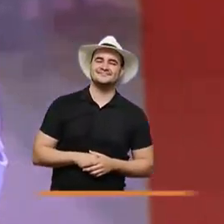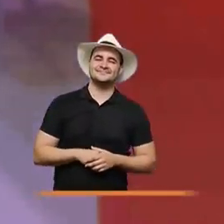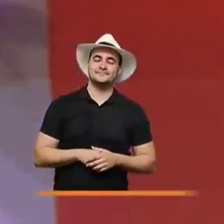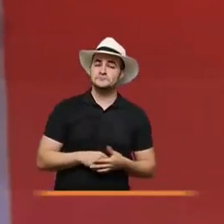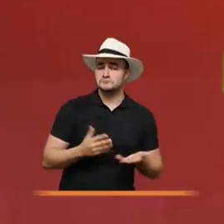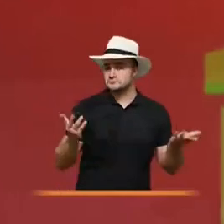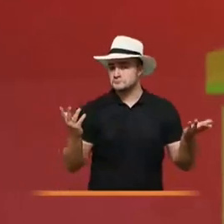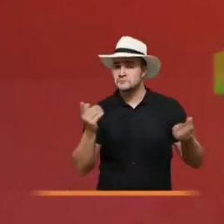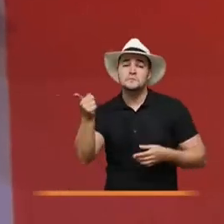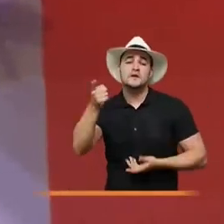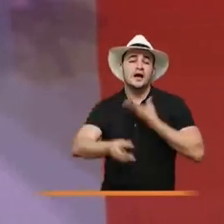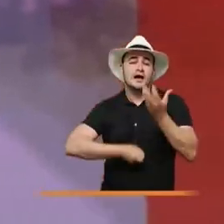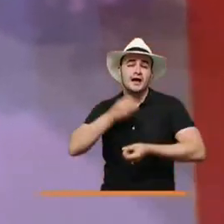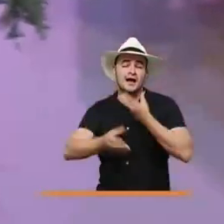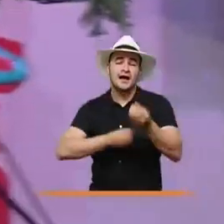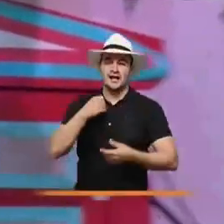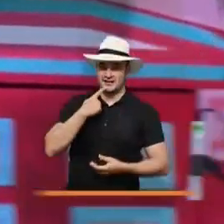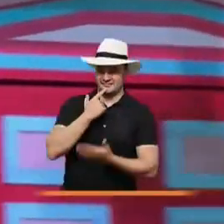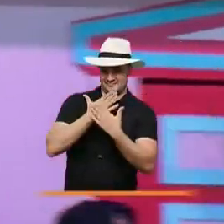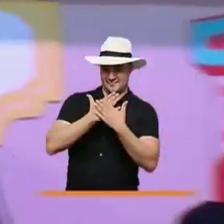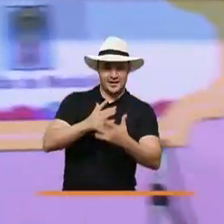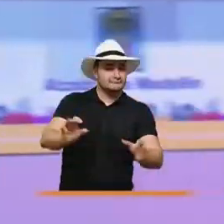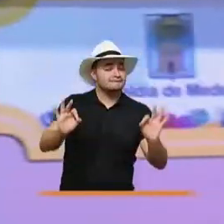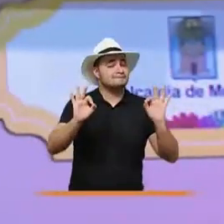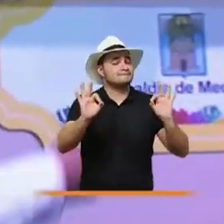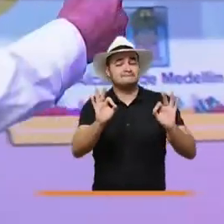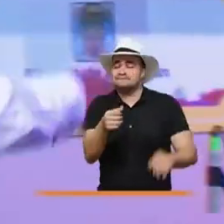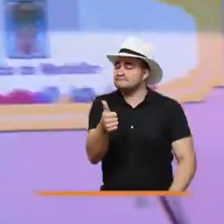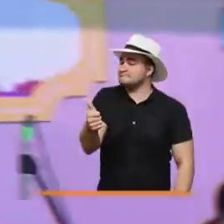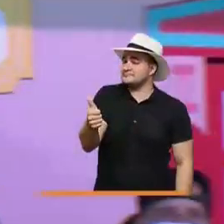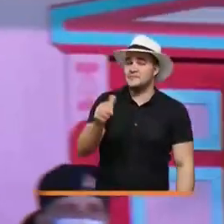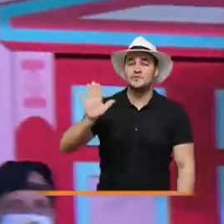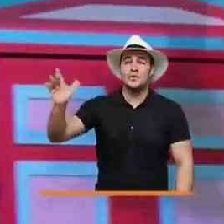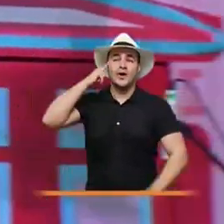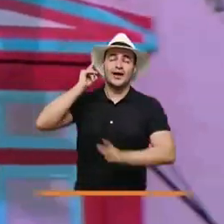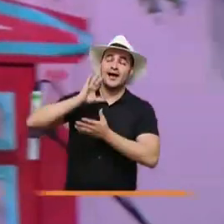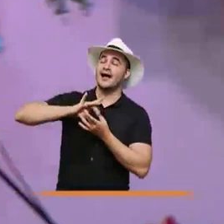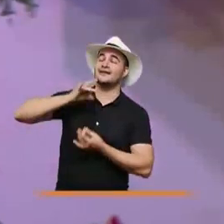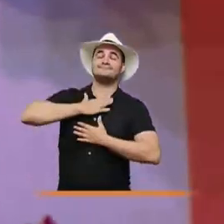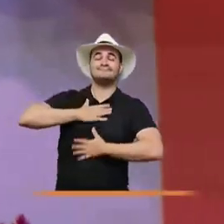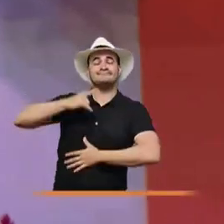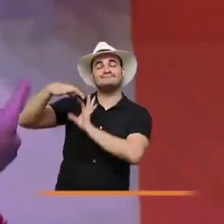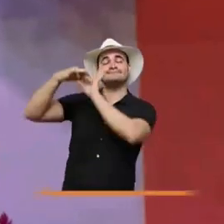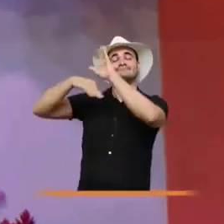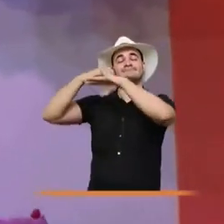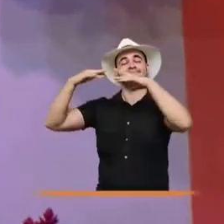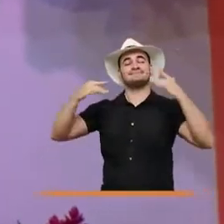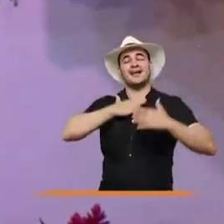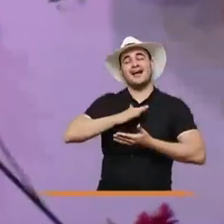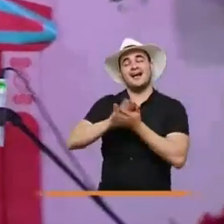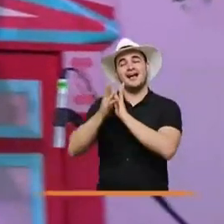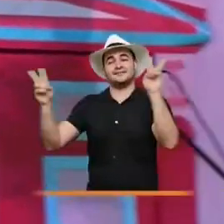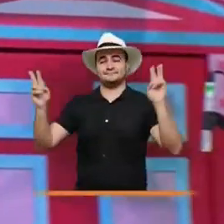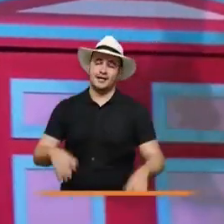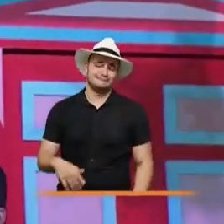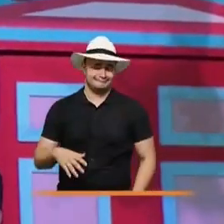fue el día que ustedes y sobre éste espiritual te va a tocar y